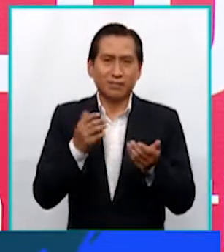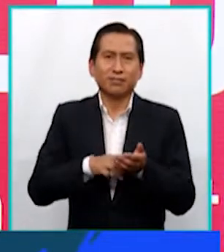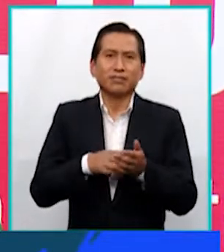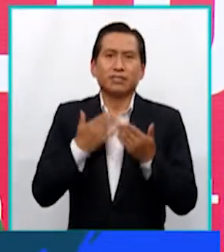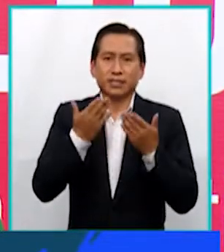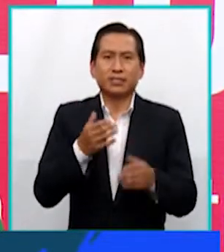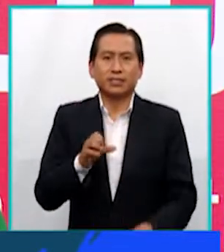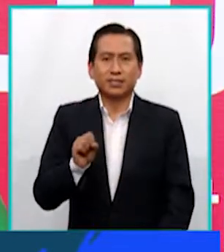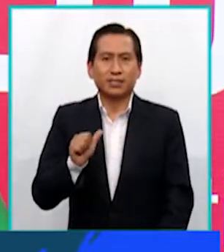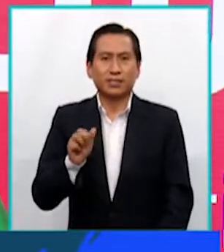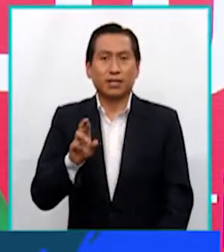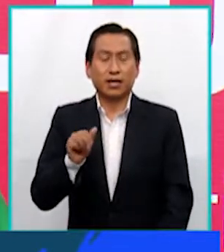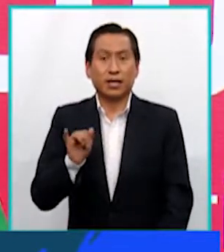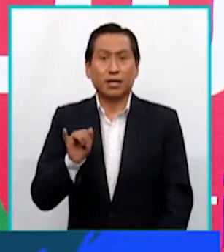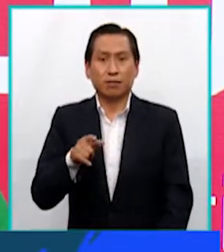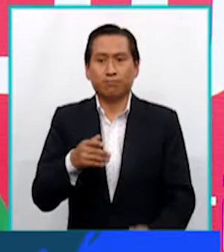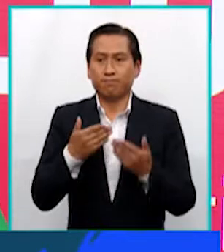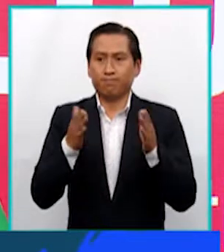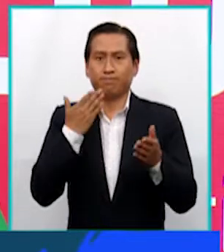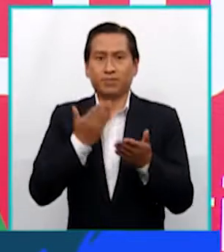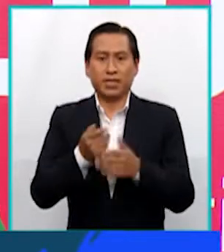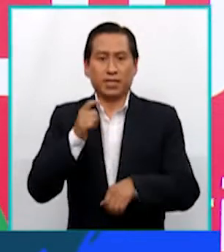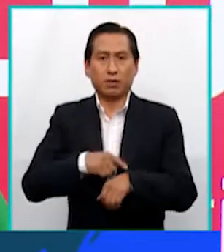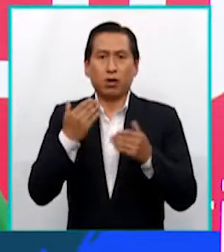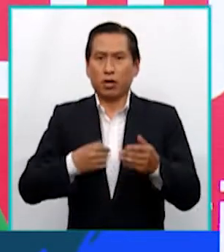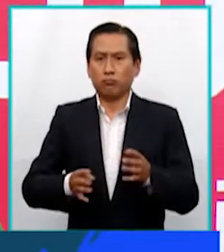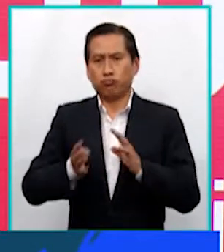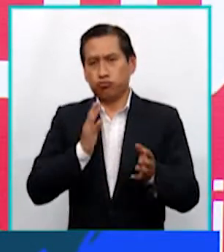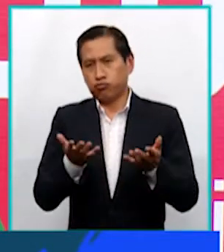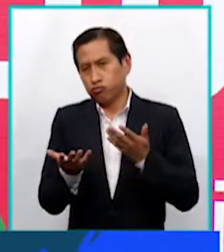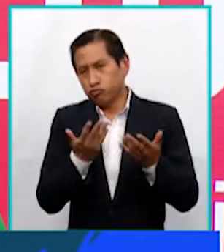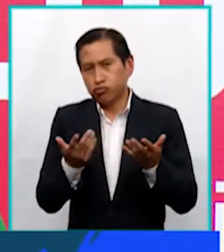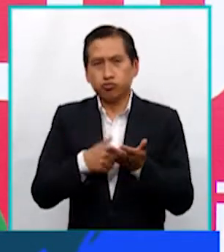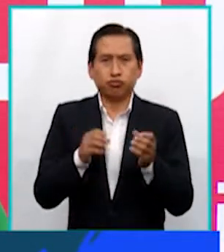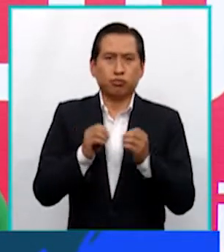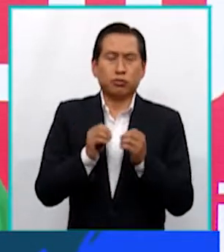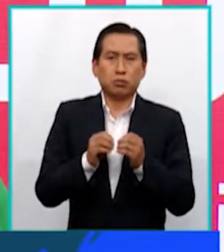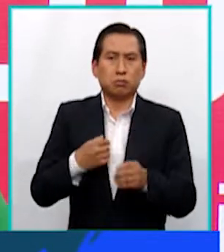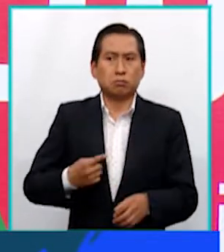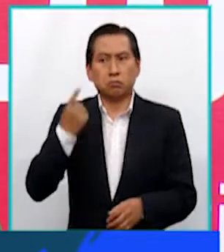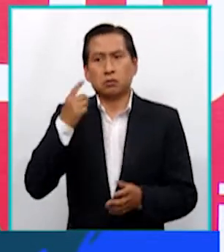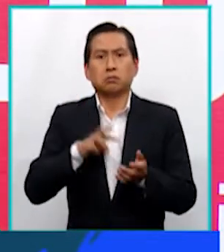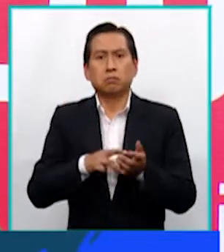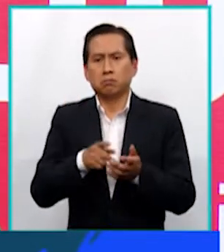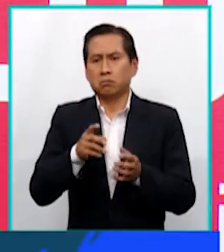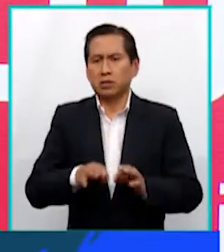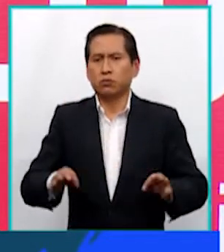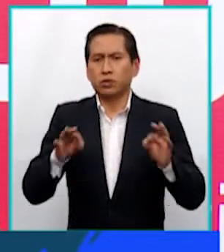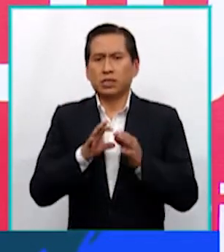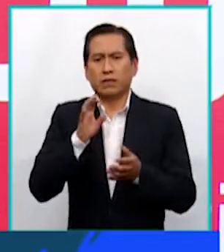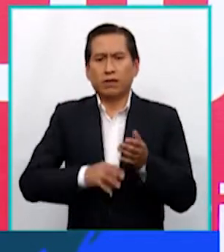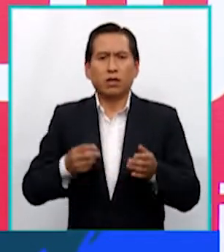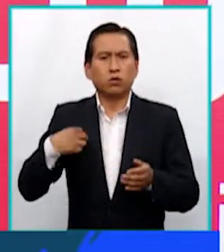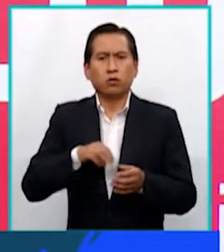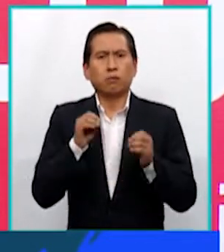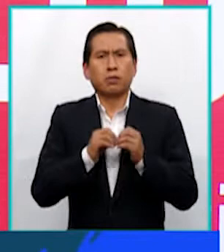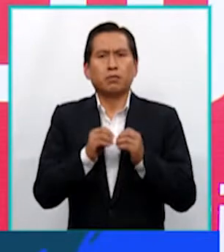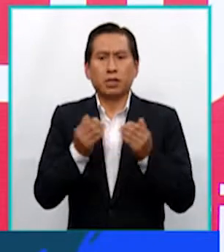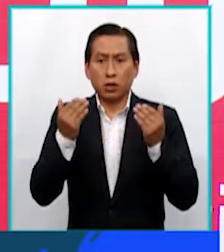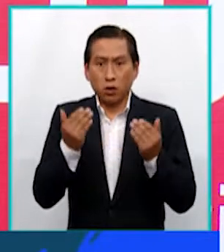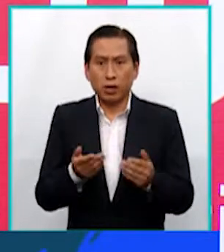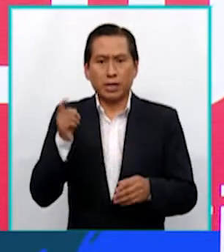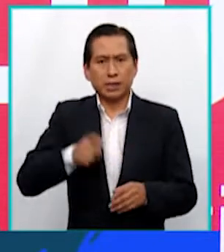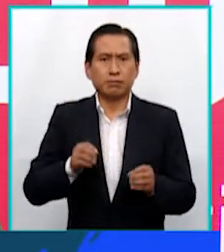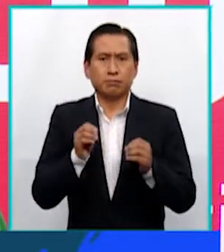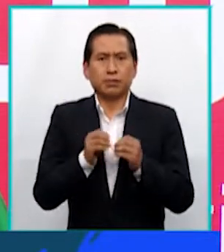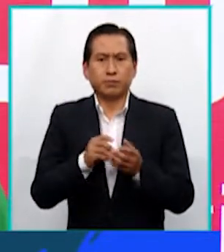Saraí, por esta apertura, por este tiempo para charlarnos, para conversarnos, que creo que es lo que más nos falta, más que todo ahorita que